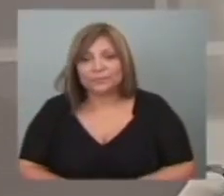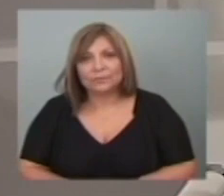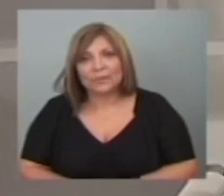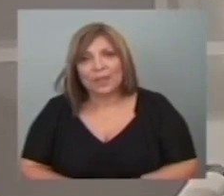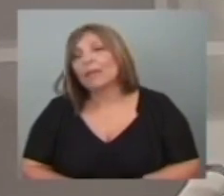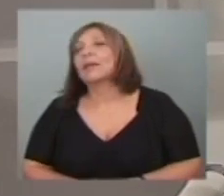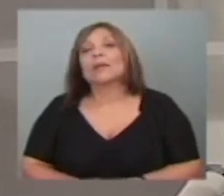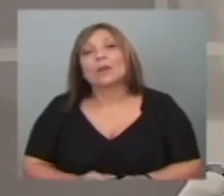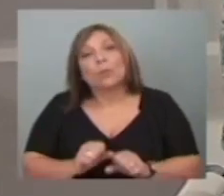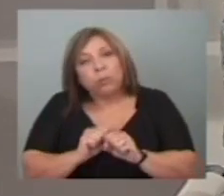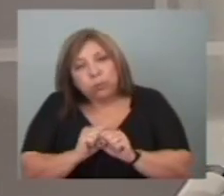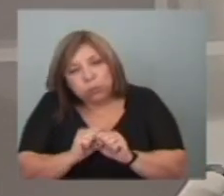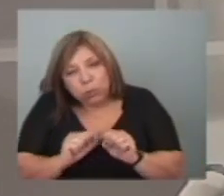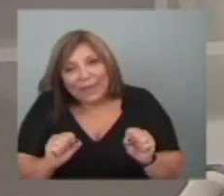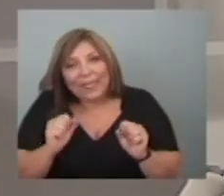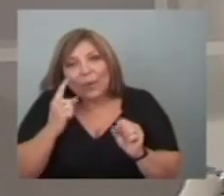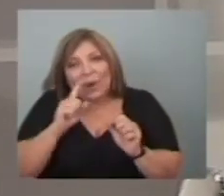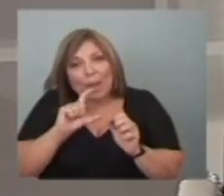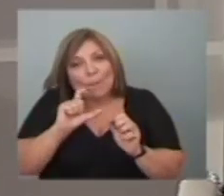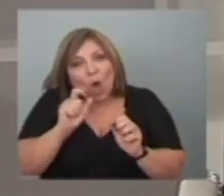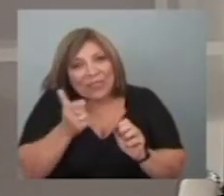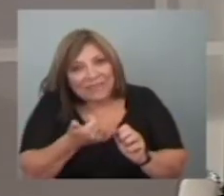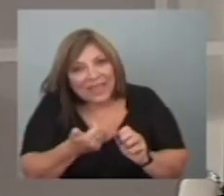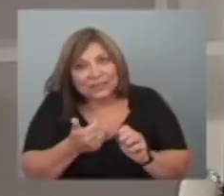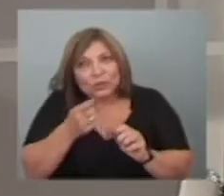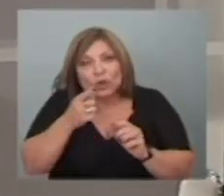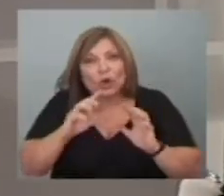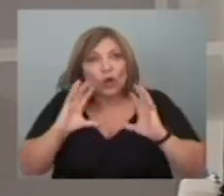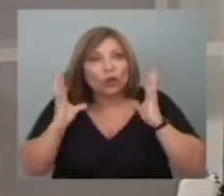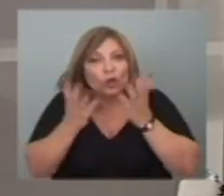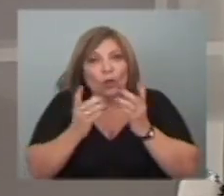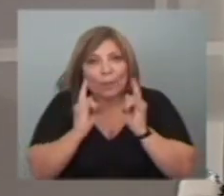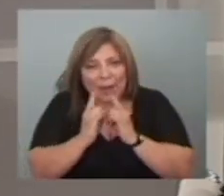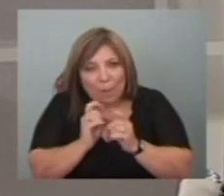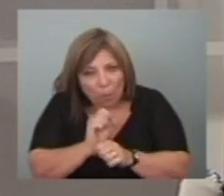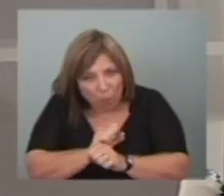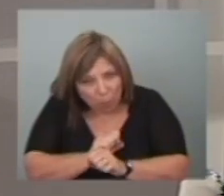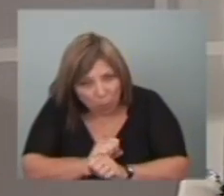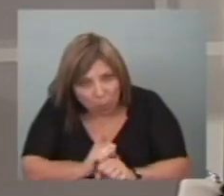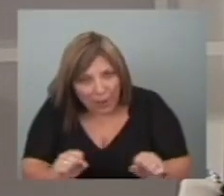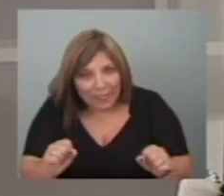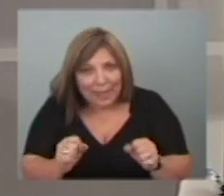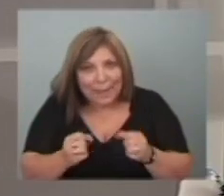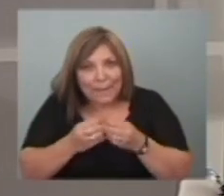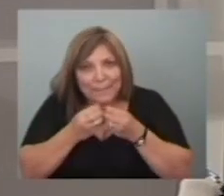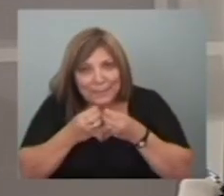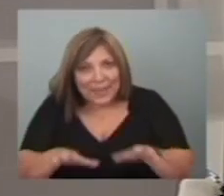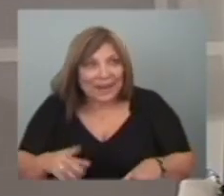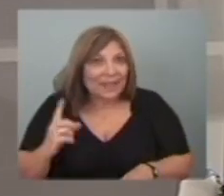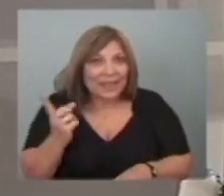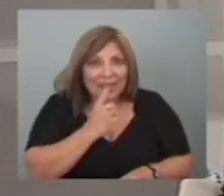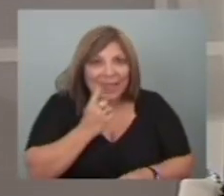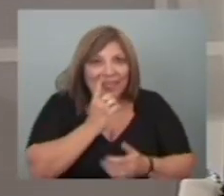haber una modificación en la composición del Parlamento? ¿Se podrían llegar a perder bancas